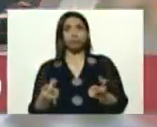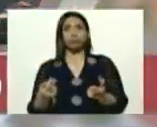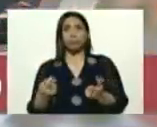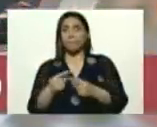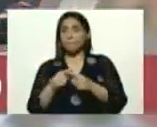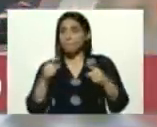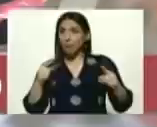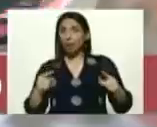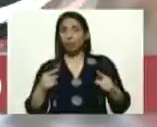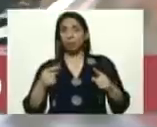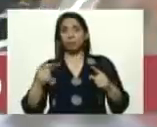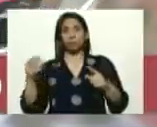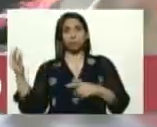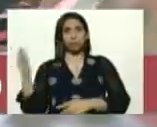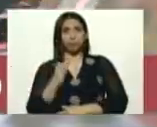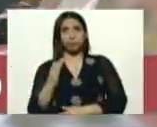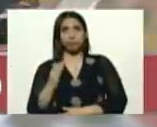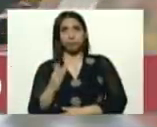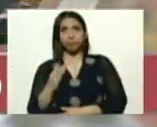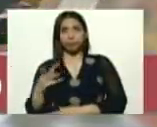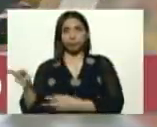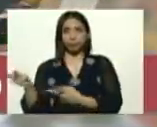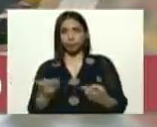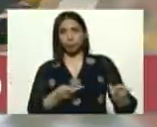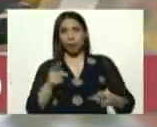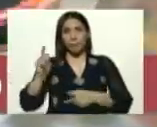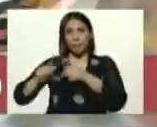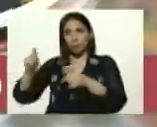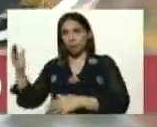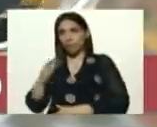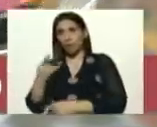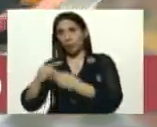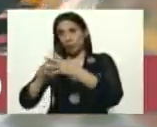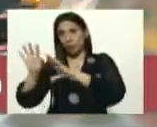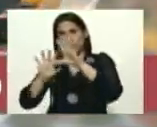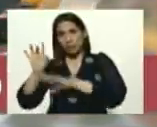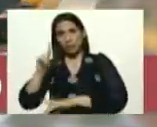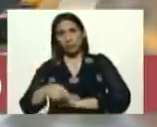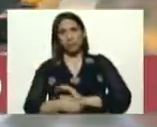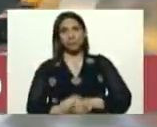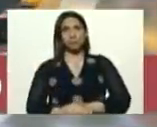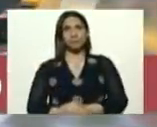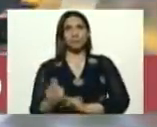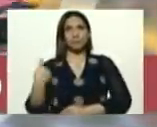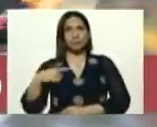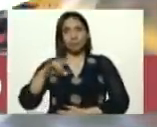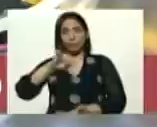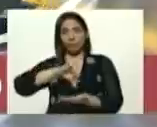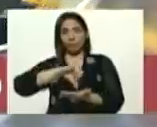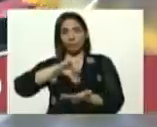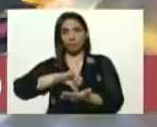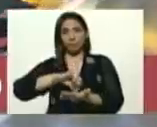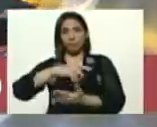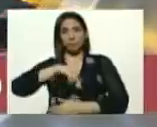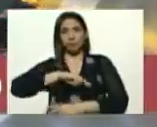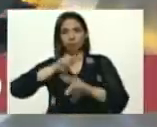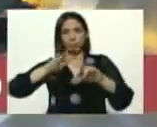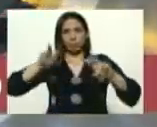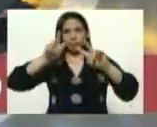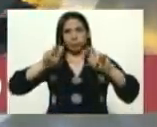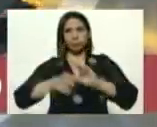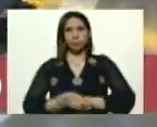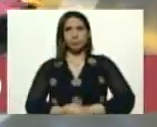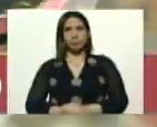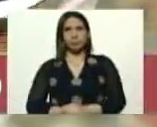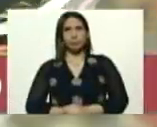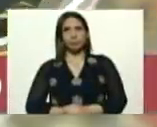para recibir a los connacionales. Igualmente tenemos un foco que estamos estudiando